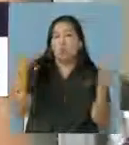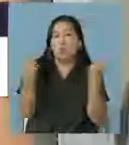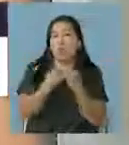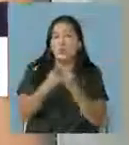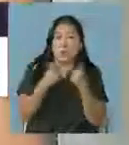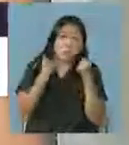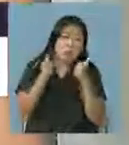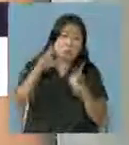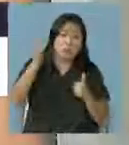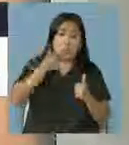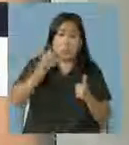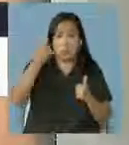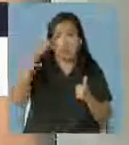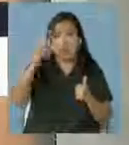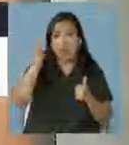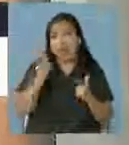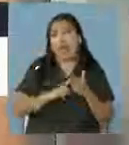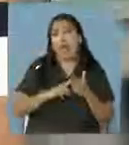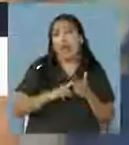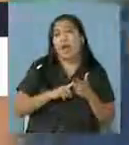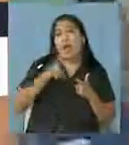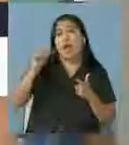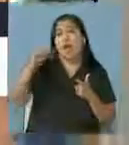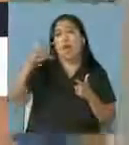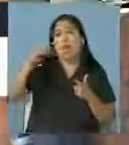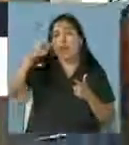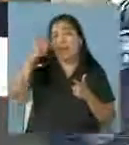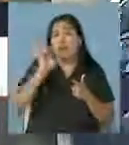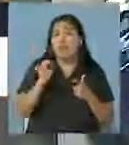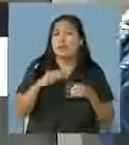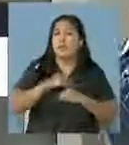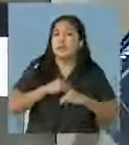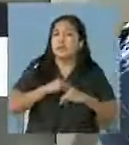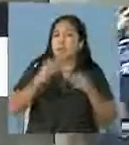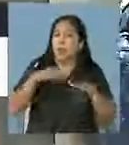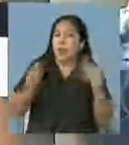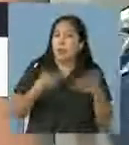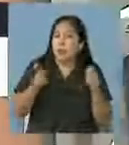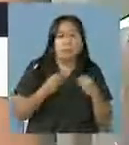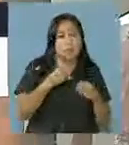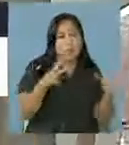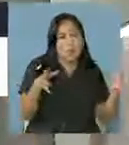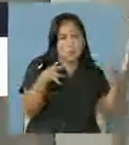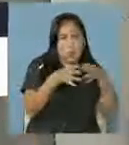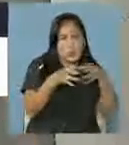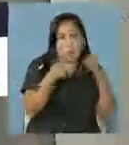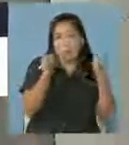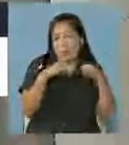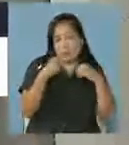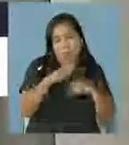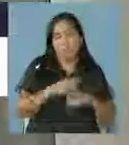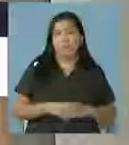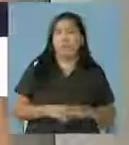casula estuvo bien digo López jugando central También estuvo bien dig se acomodado también gimnasia somos un grupo y entramos Para